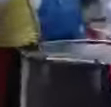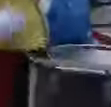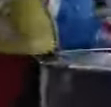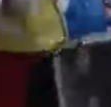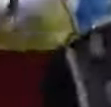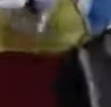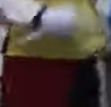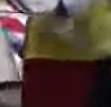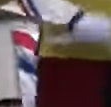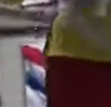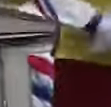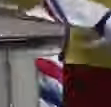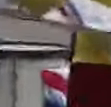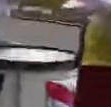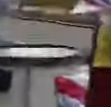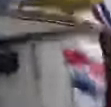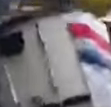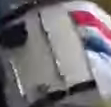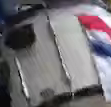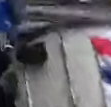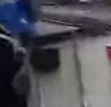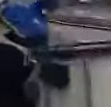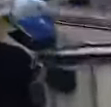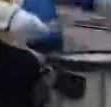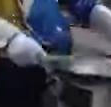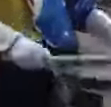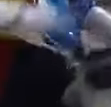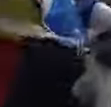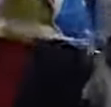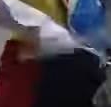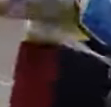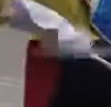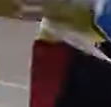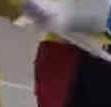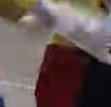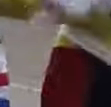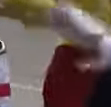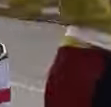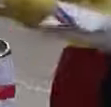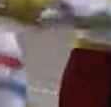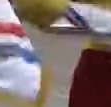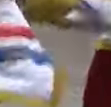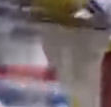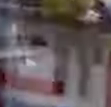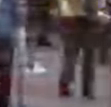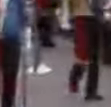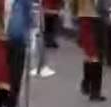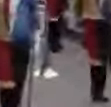Thank you.